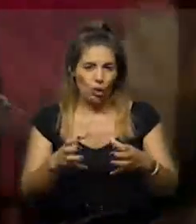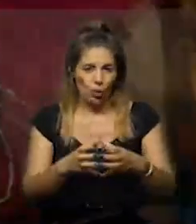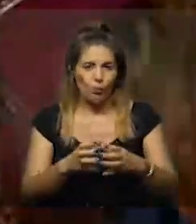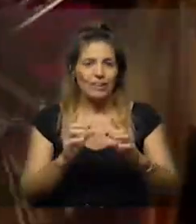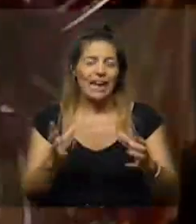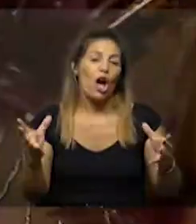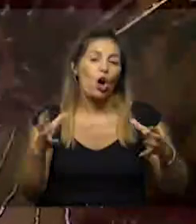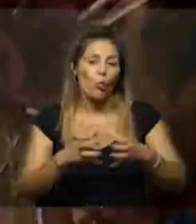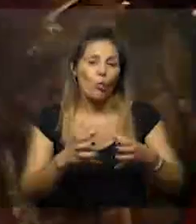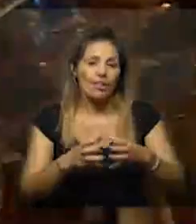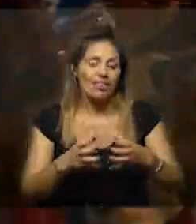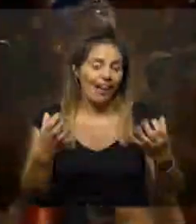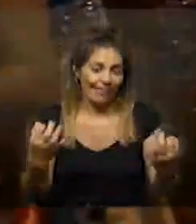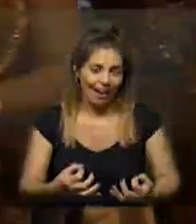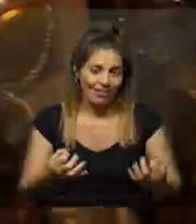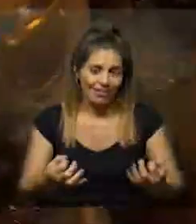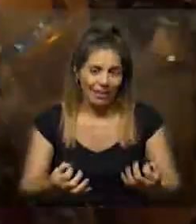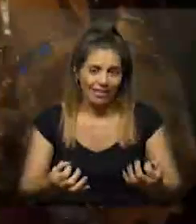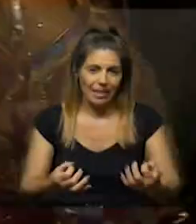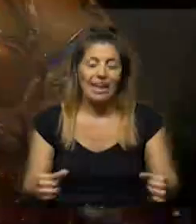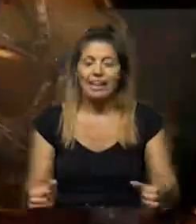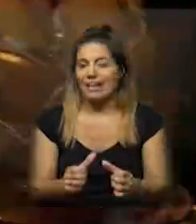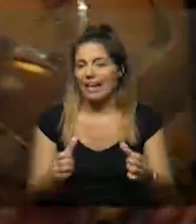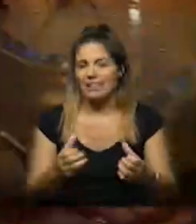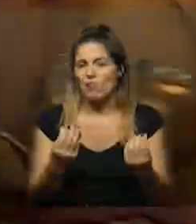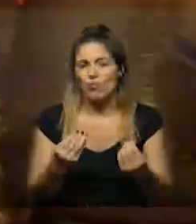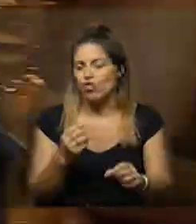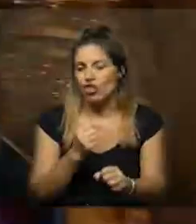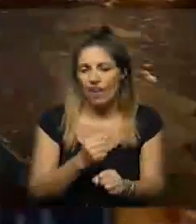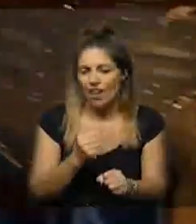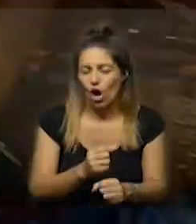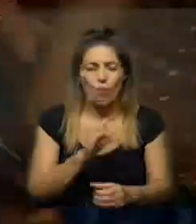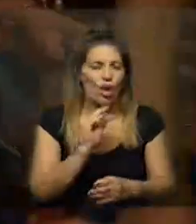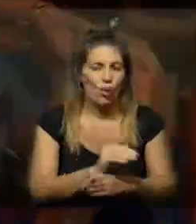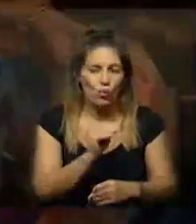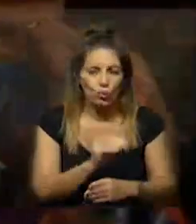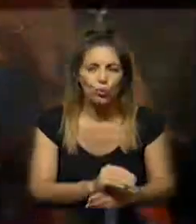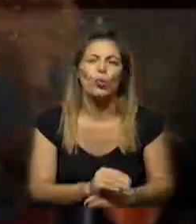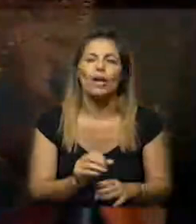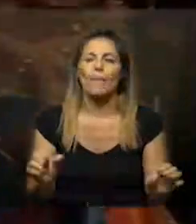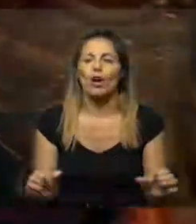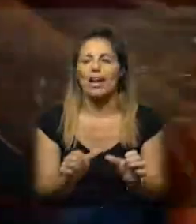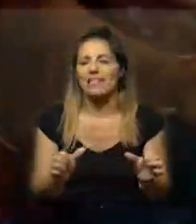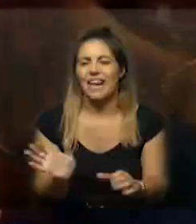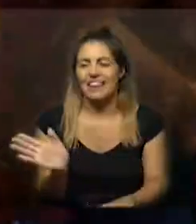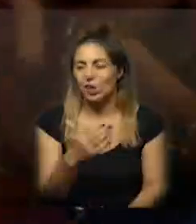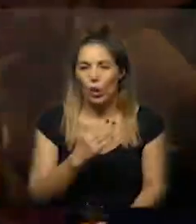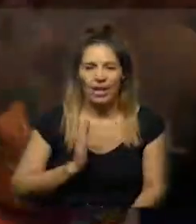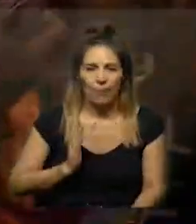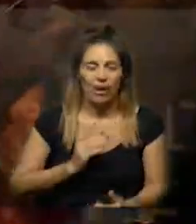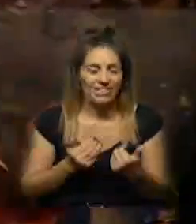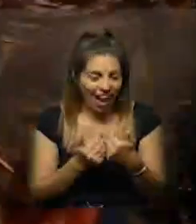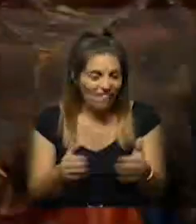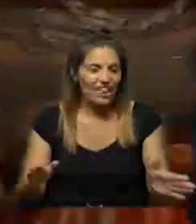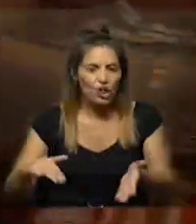la comunidad en realidad, que hacen muchísimo por la cultura, por el hacer de todas, para que abriendo